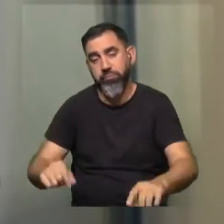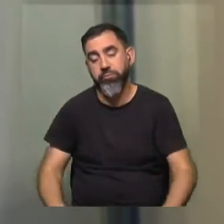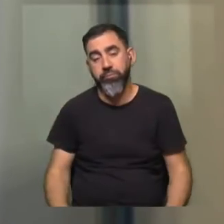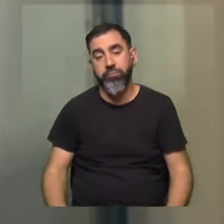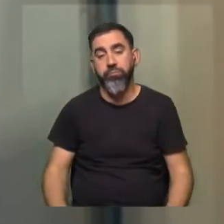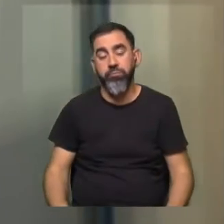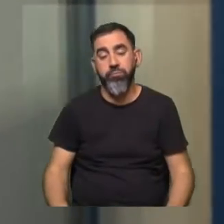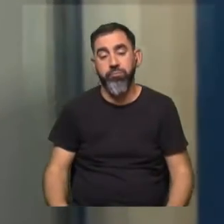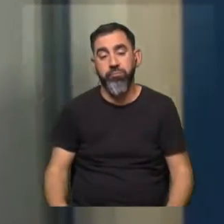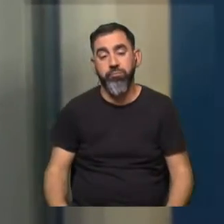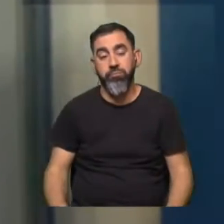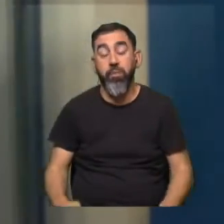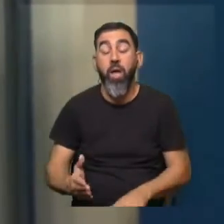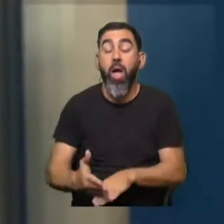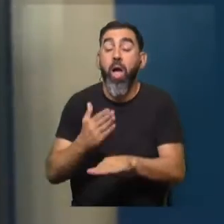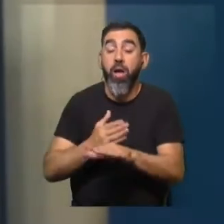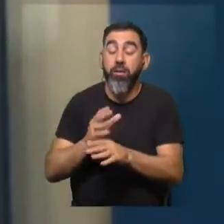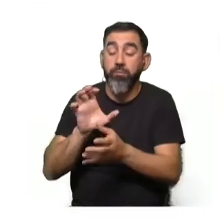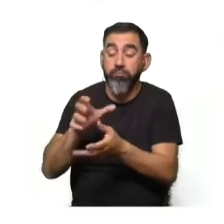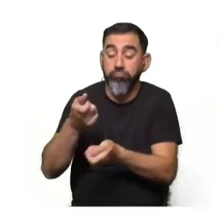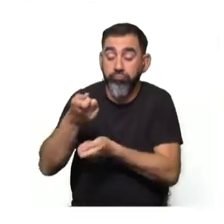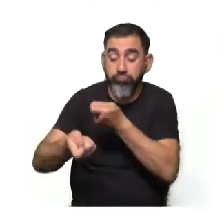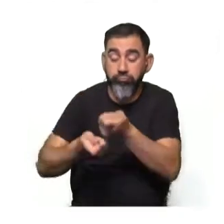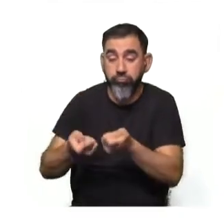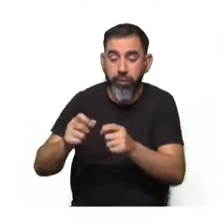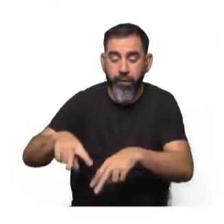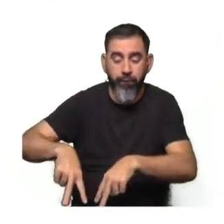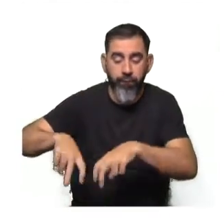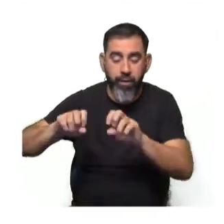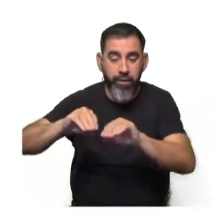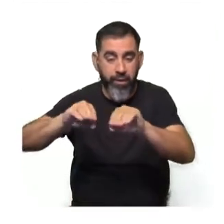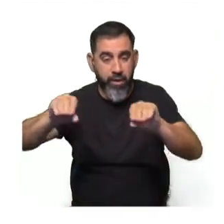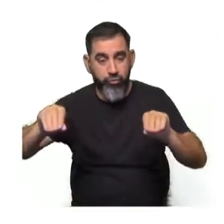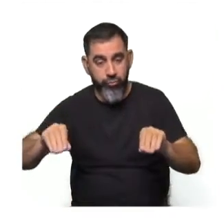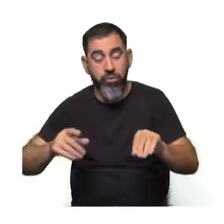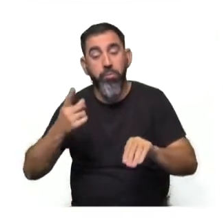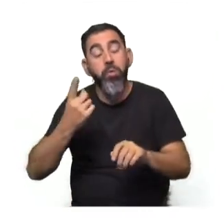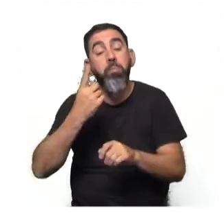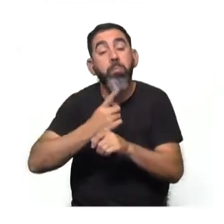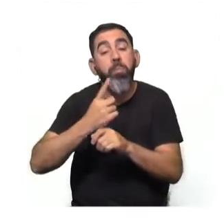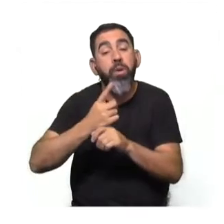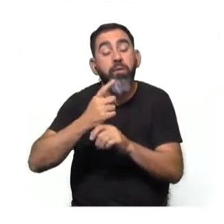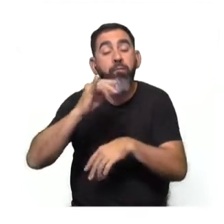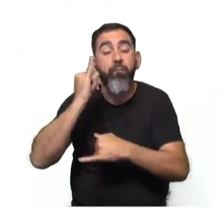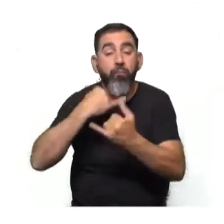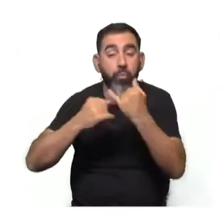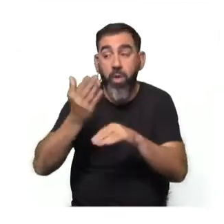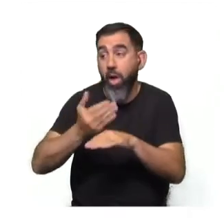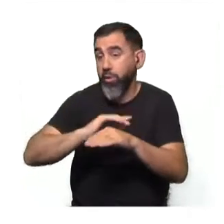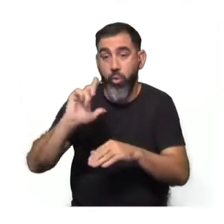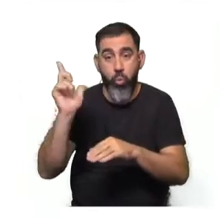tener éxito. Antes de hacer una instalación hay que hacer estudios sobre el suelo. Pero esto es un primer indicador que no existía en el